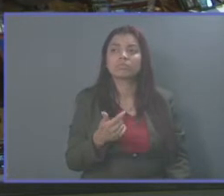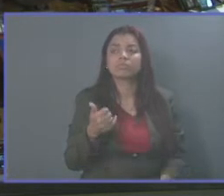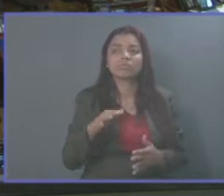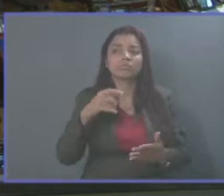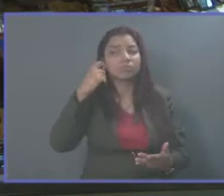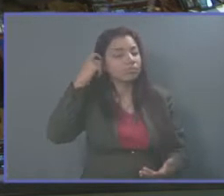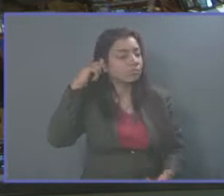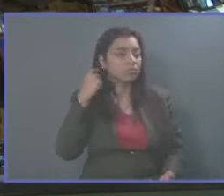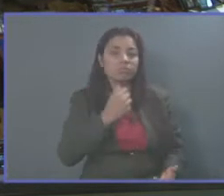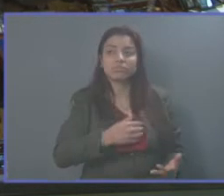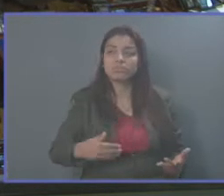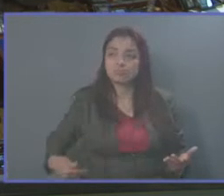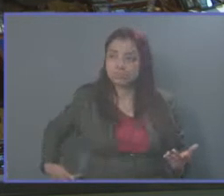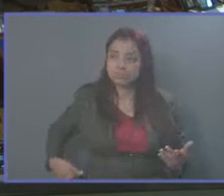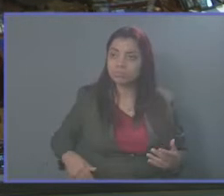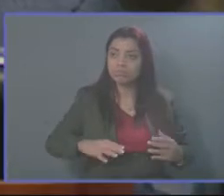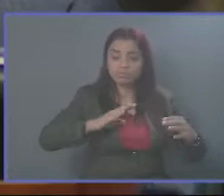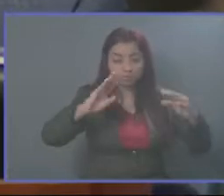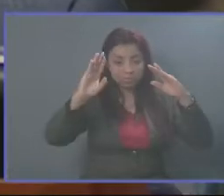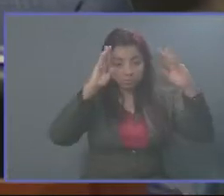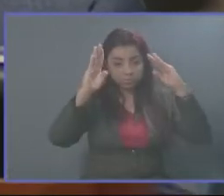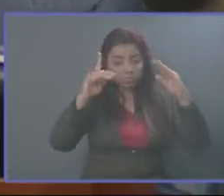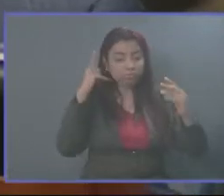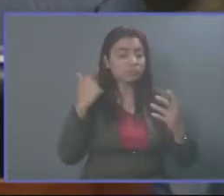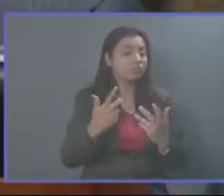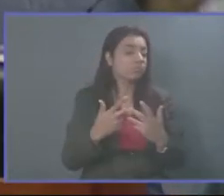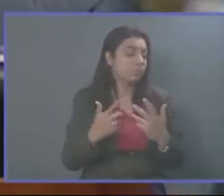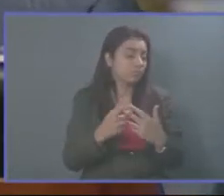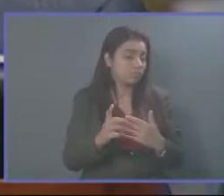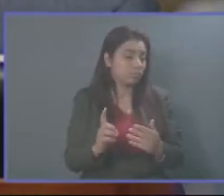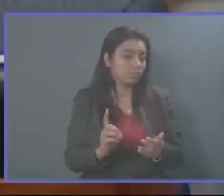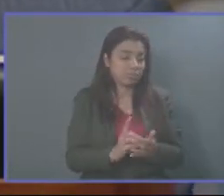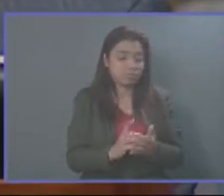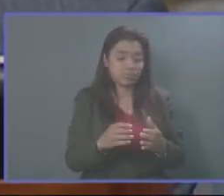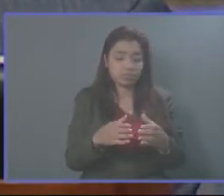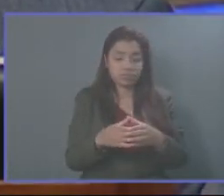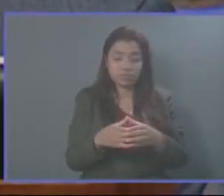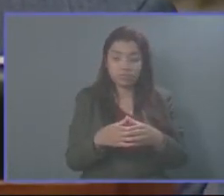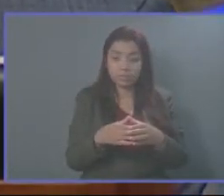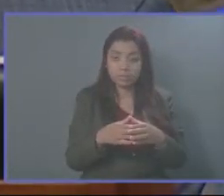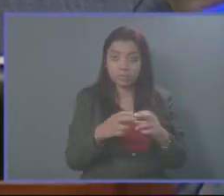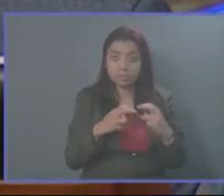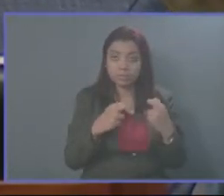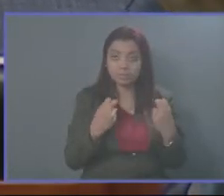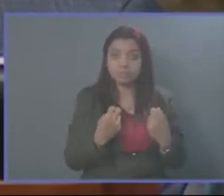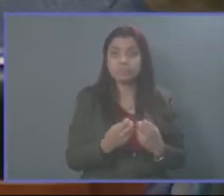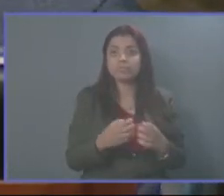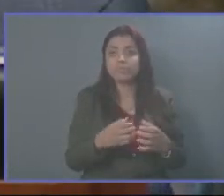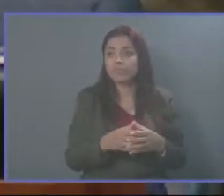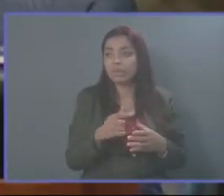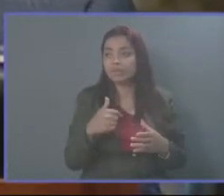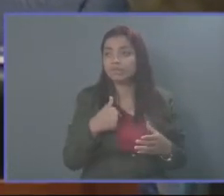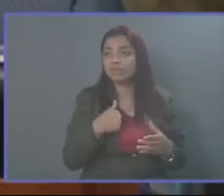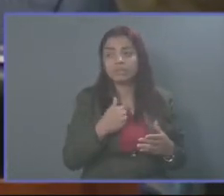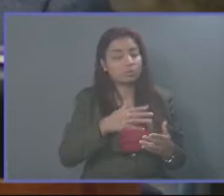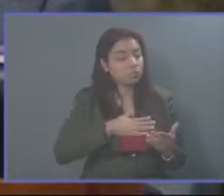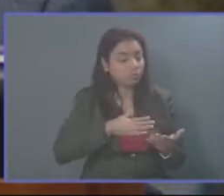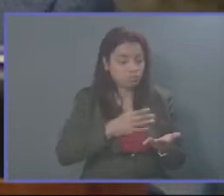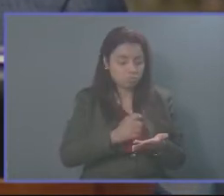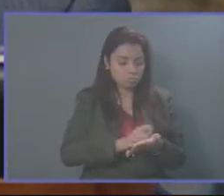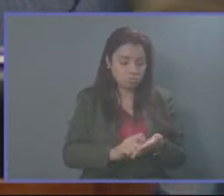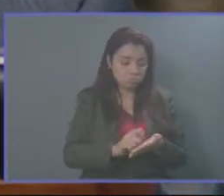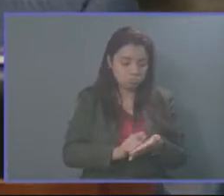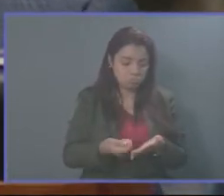Gracias, presidente. Saludo de nuevo a los colegas diputados y diputadas. Este servidor plasmó desde